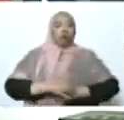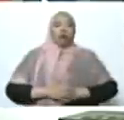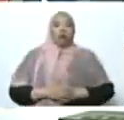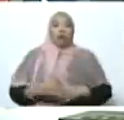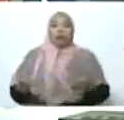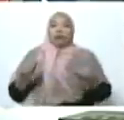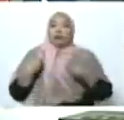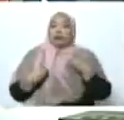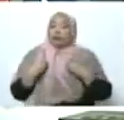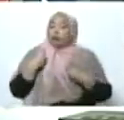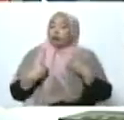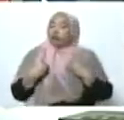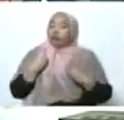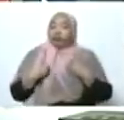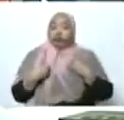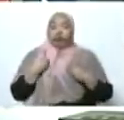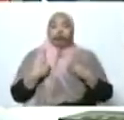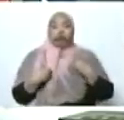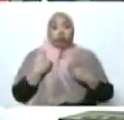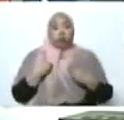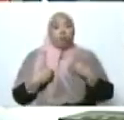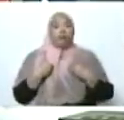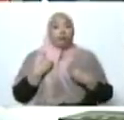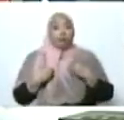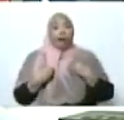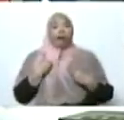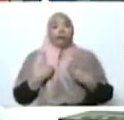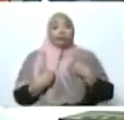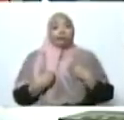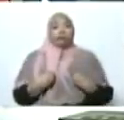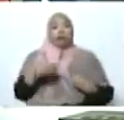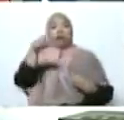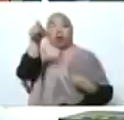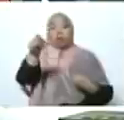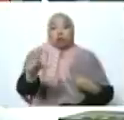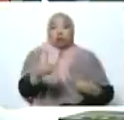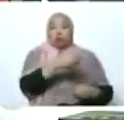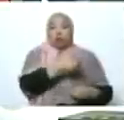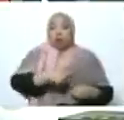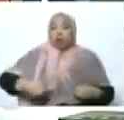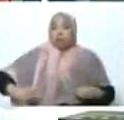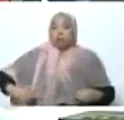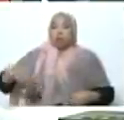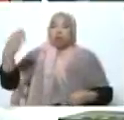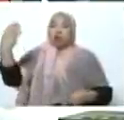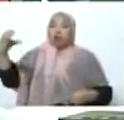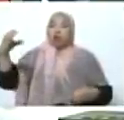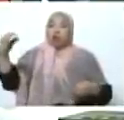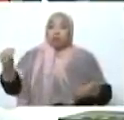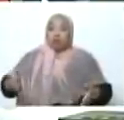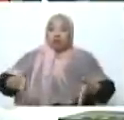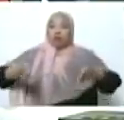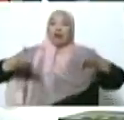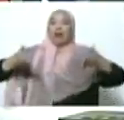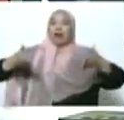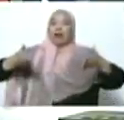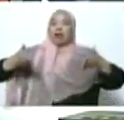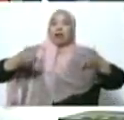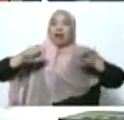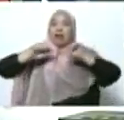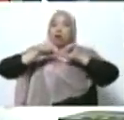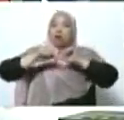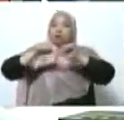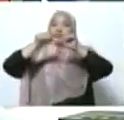que quien gane en Colombia continúe con la misma posición que hasta ahora ha mantenido su